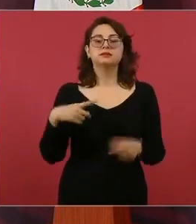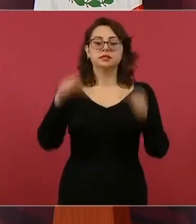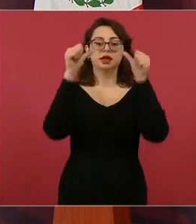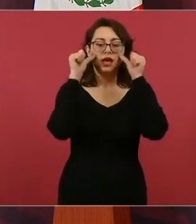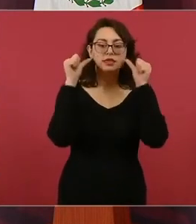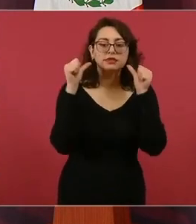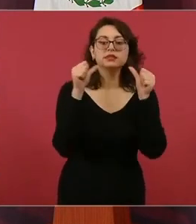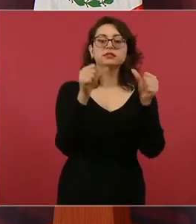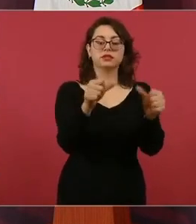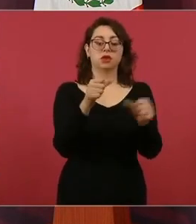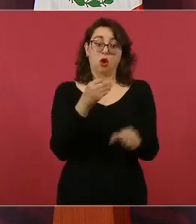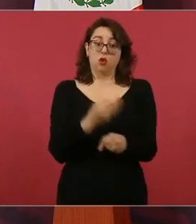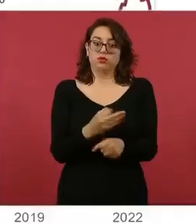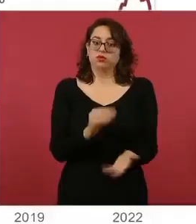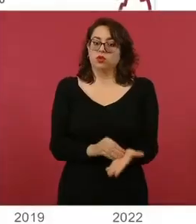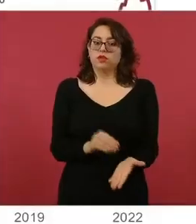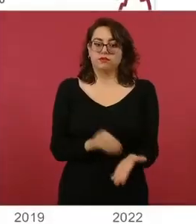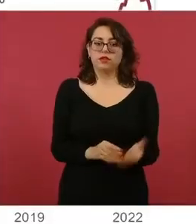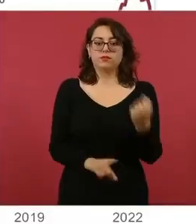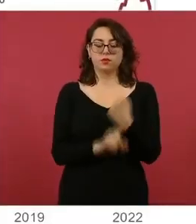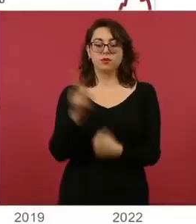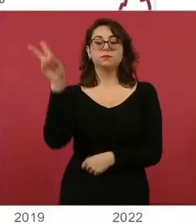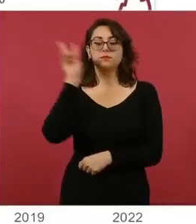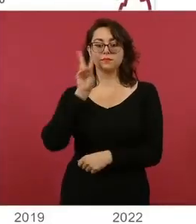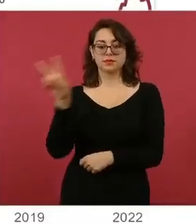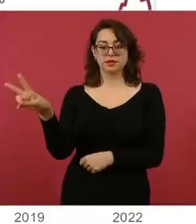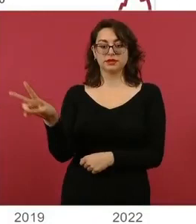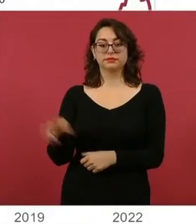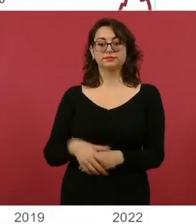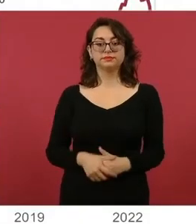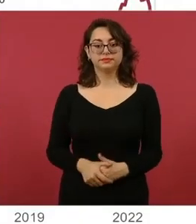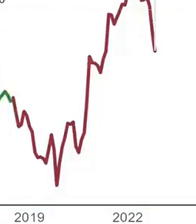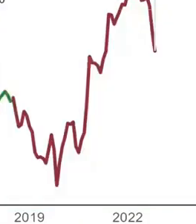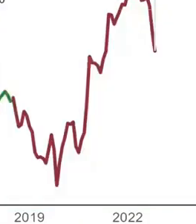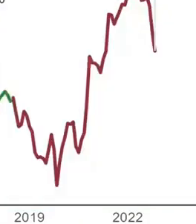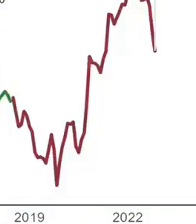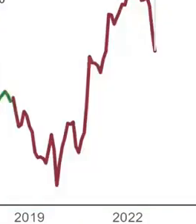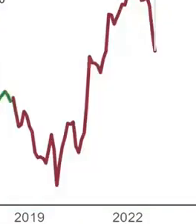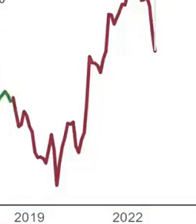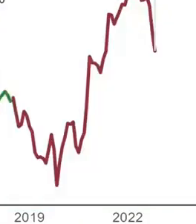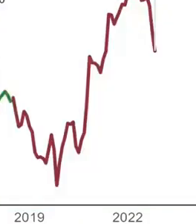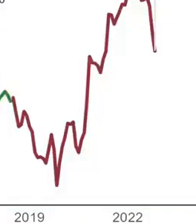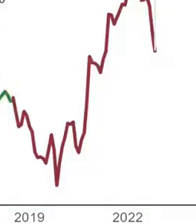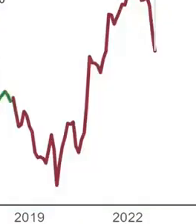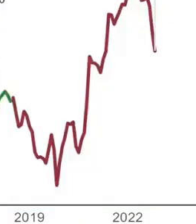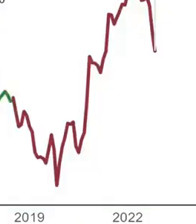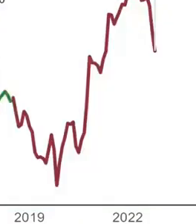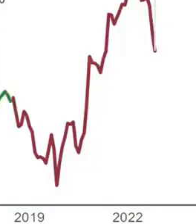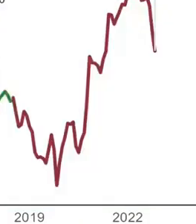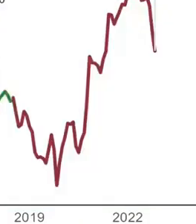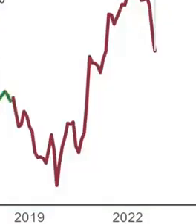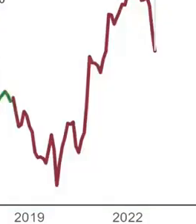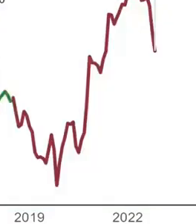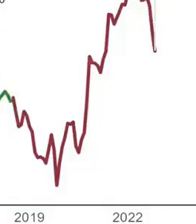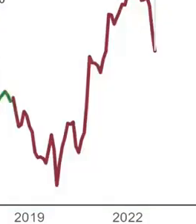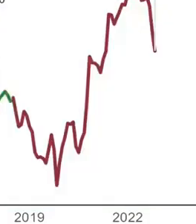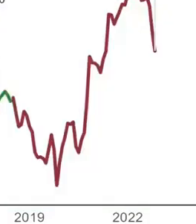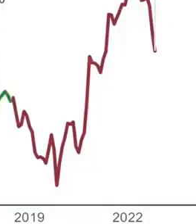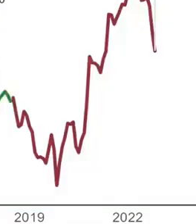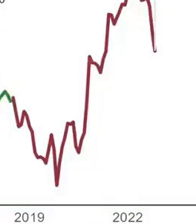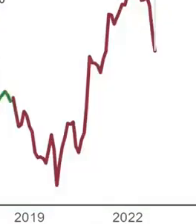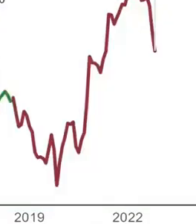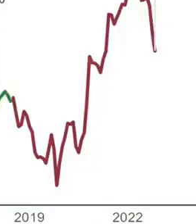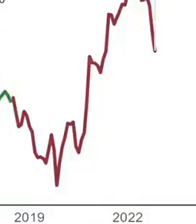bastante y nos sigue ocupando, porque pueden aumentar los salarios, pero